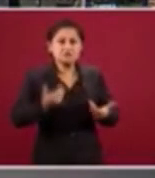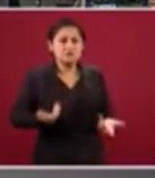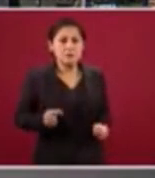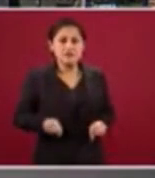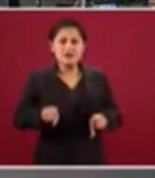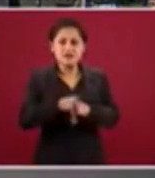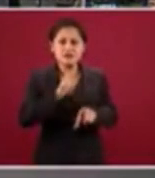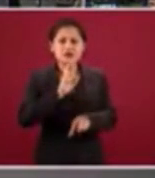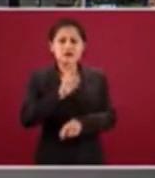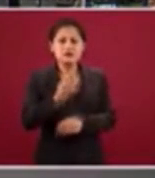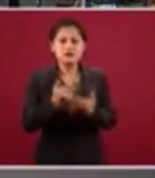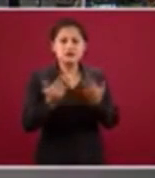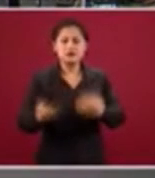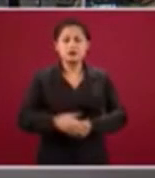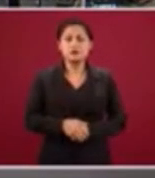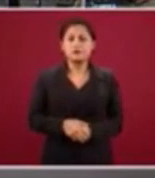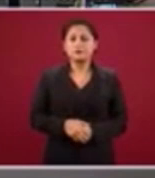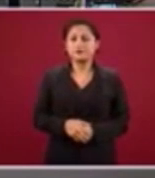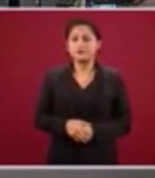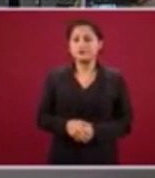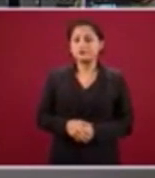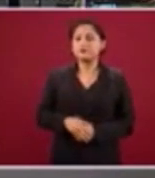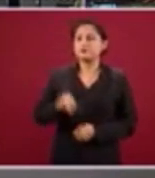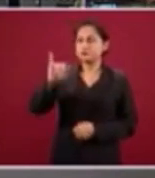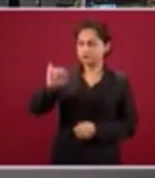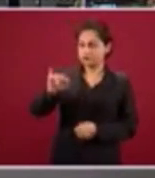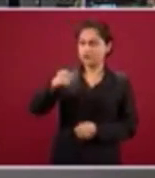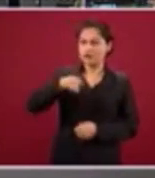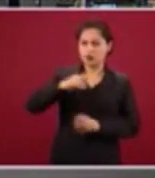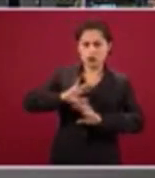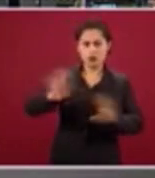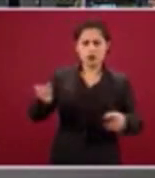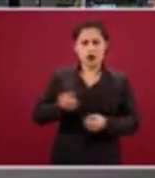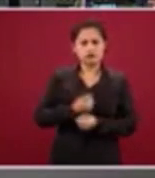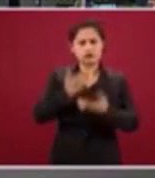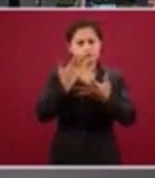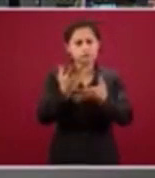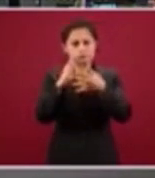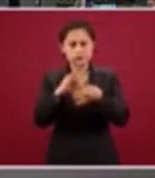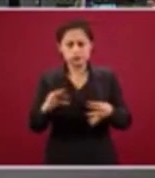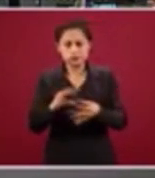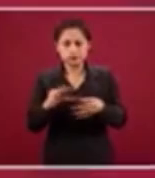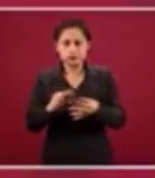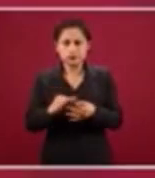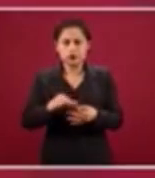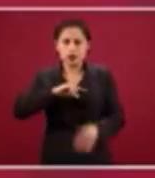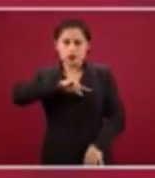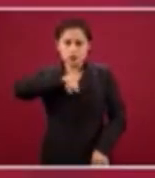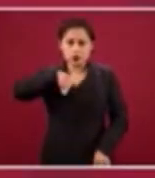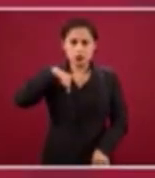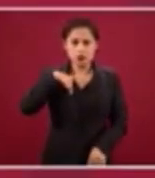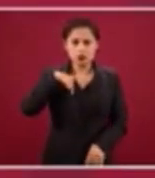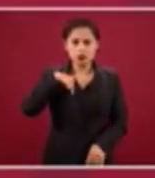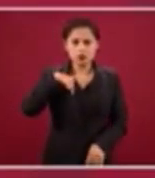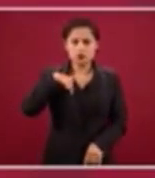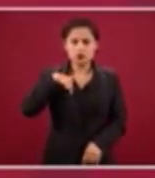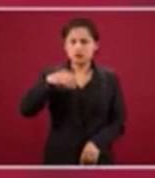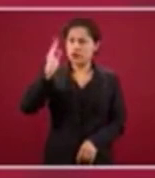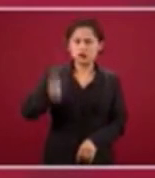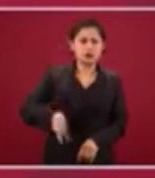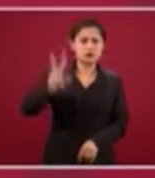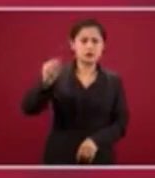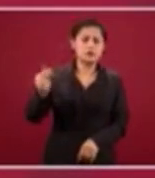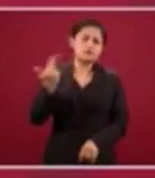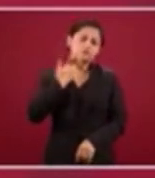pero ya me manifesté, estamos en contra del